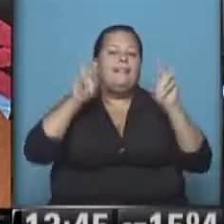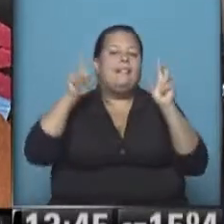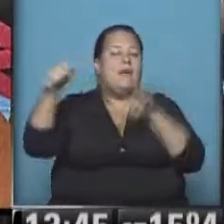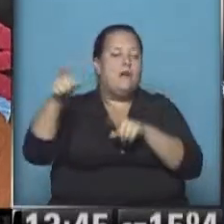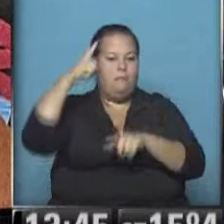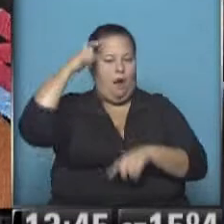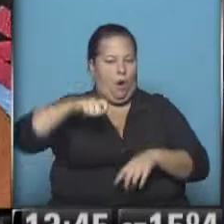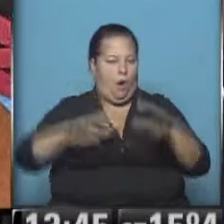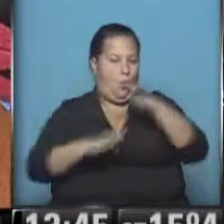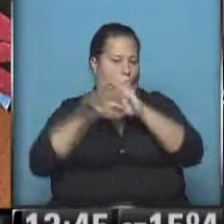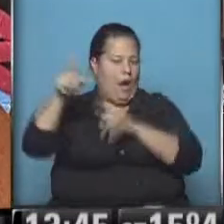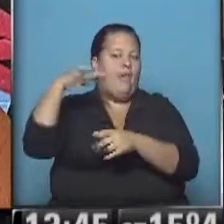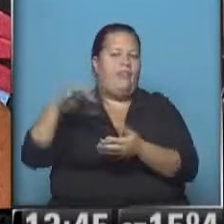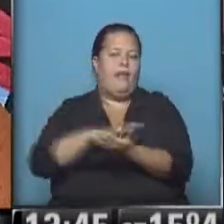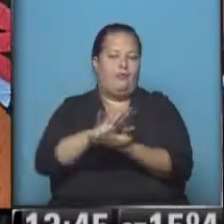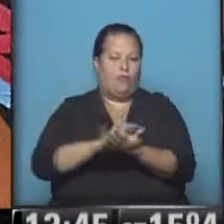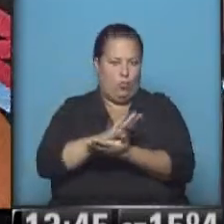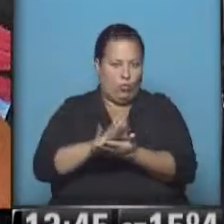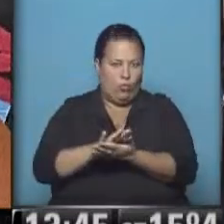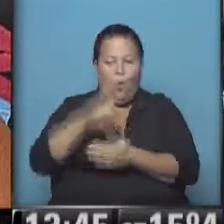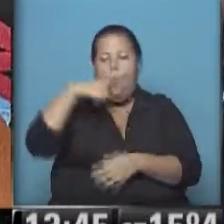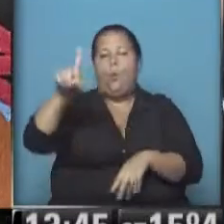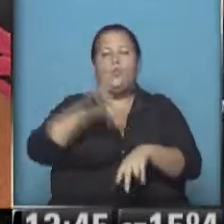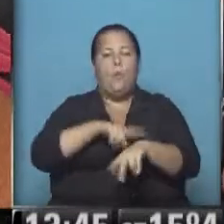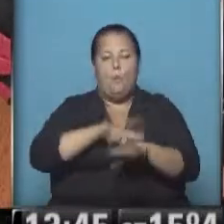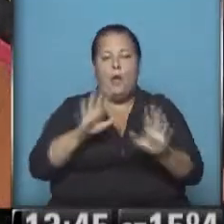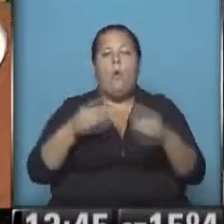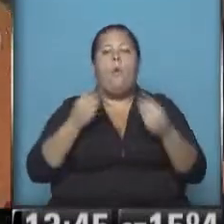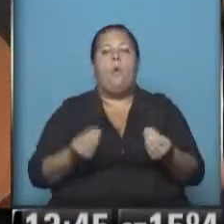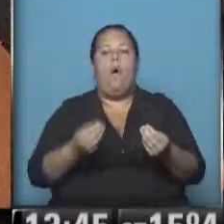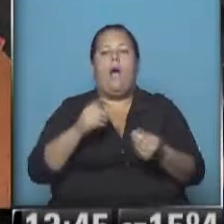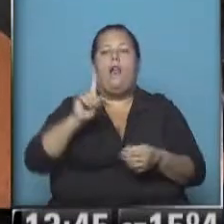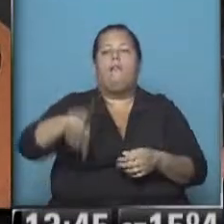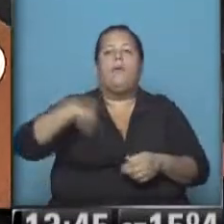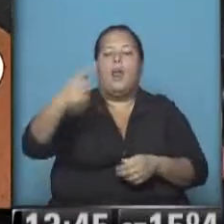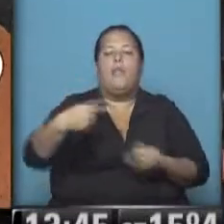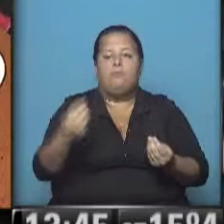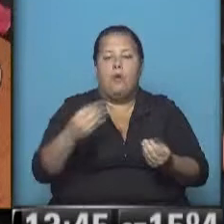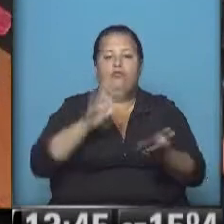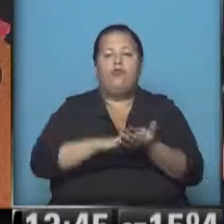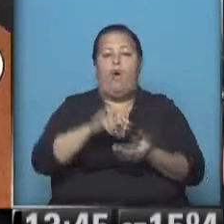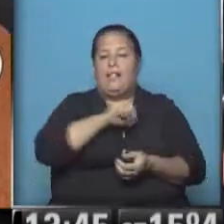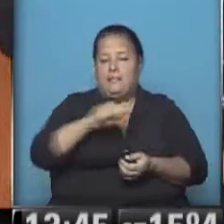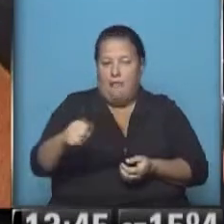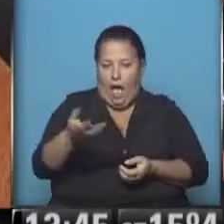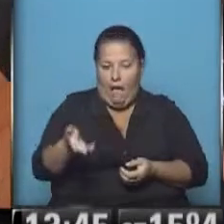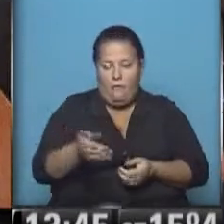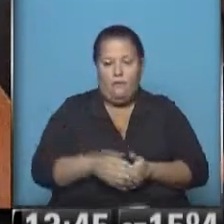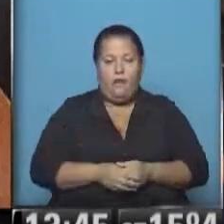judicial que es el que va a resolver en última instancia cuáles son las consecuencias de este fraude